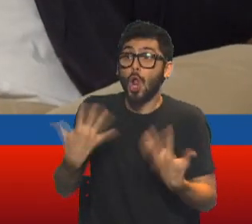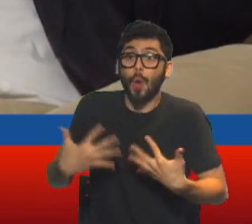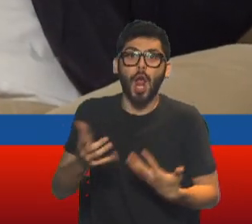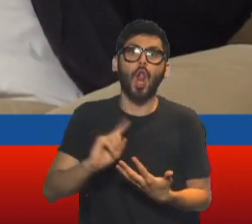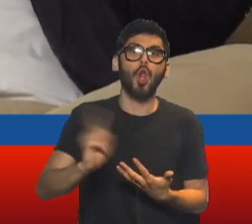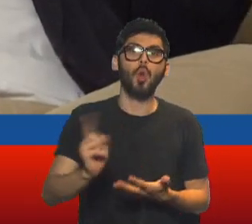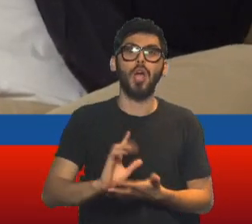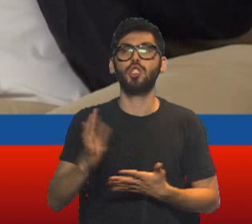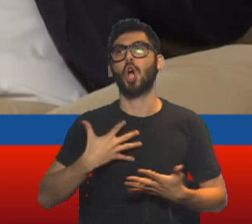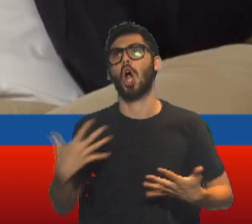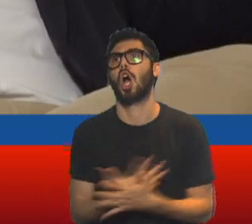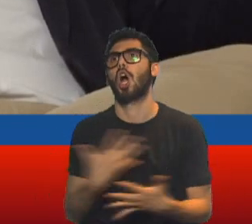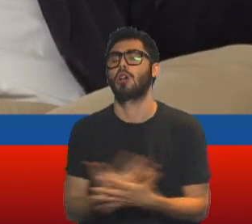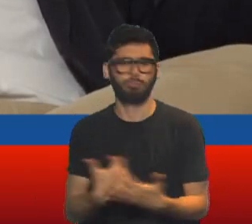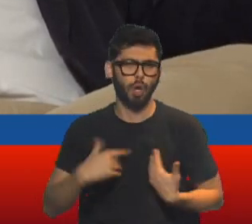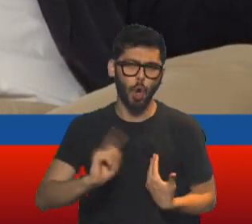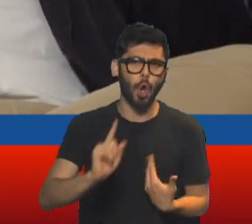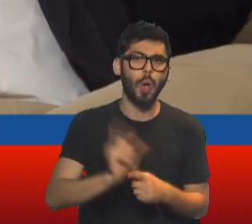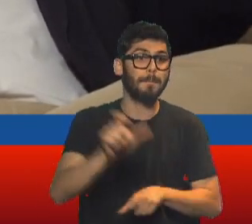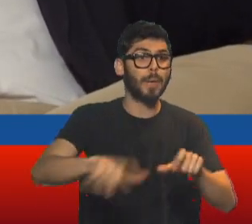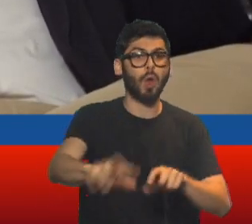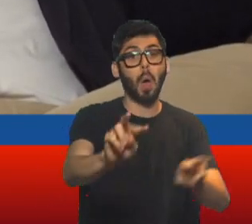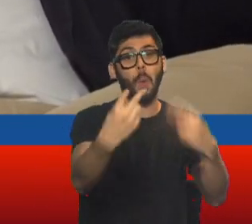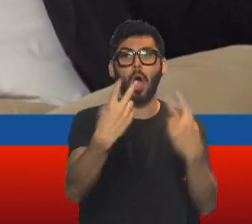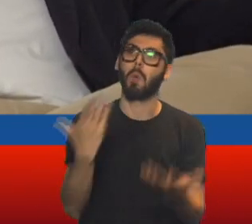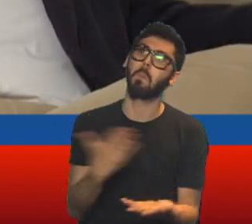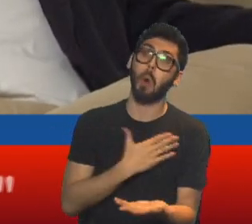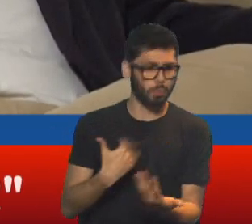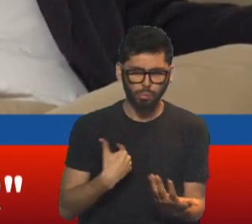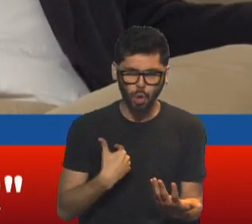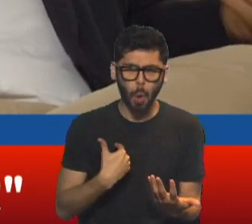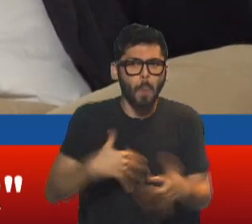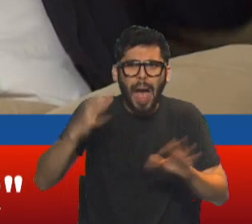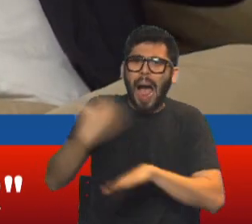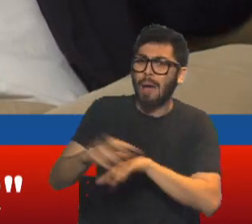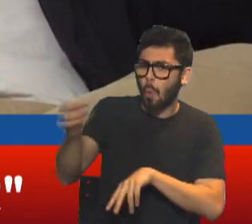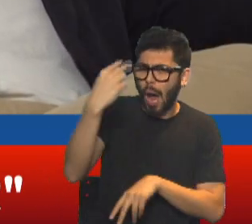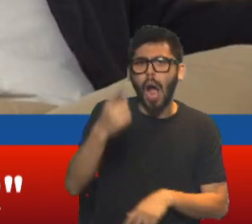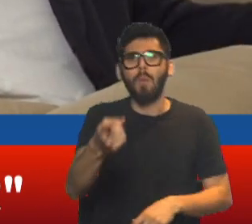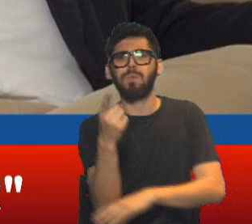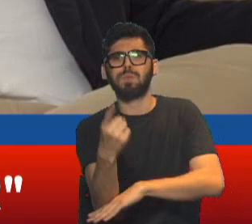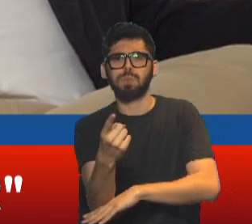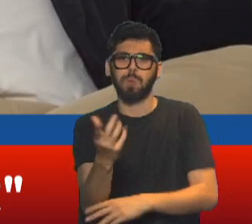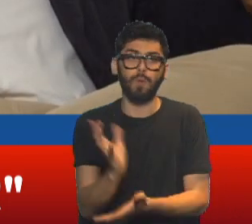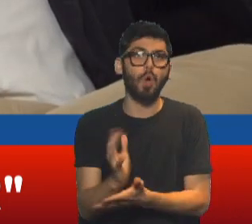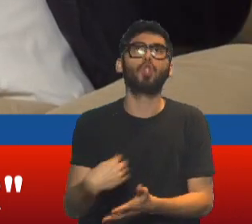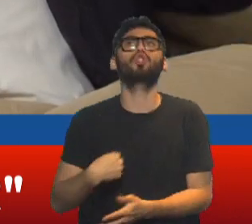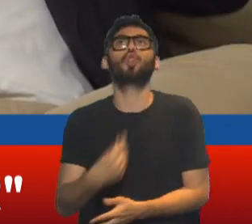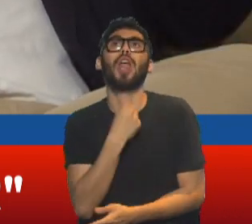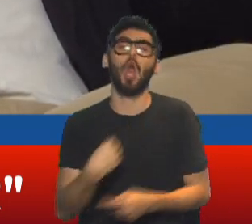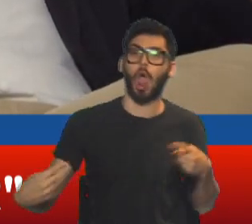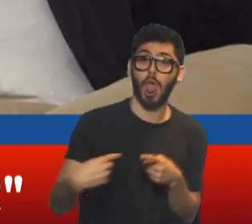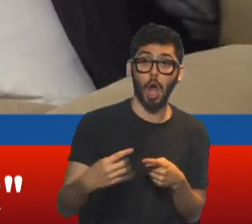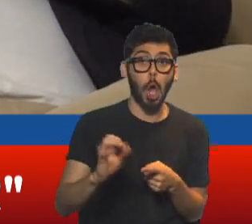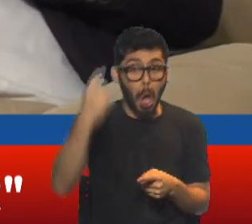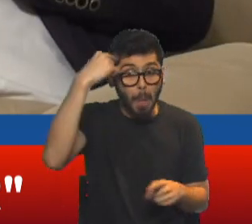un ser sacrificado, no es que la gente se compadece de mí. Al contrario, por ahí en la calle me putea porque dice este tipo no hace lo que yo quiero. O piensa que soy